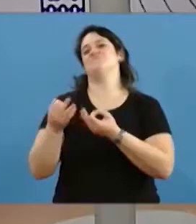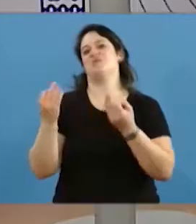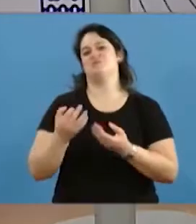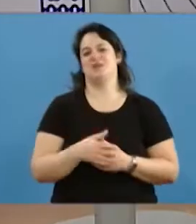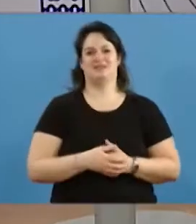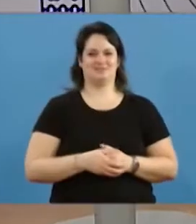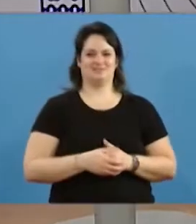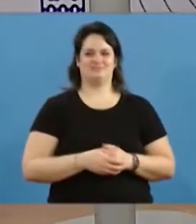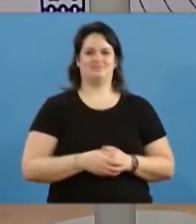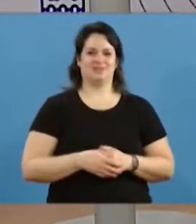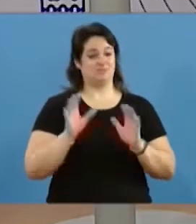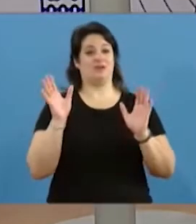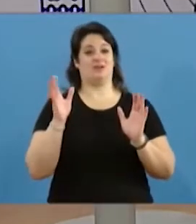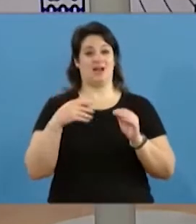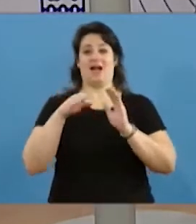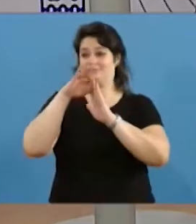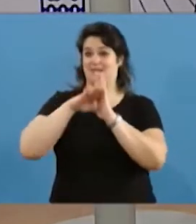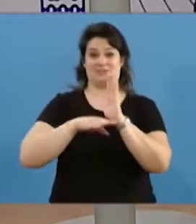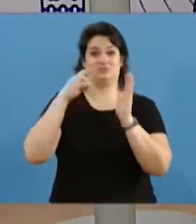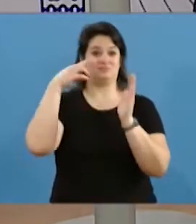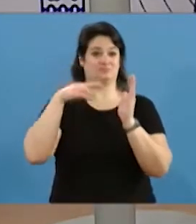Tommy. Bueno, Tommy nos ha leído un texto